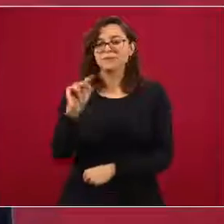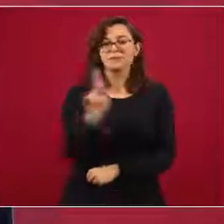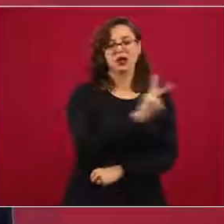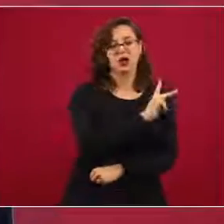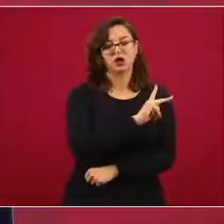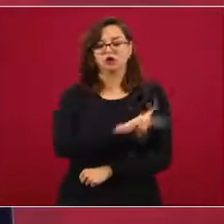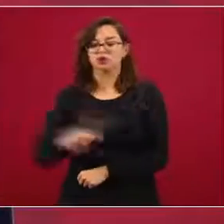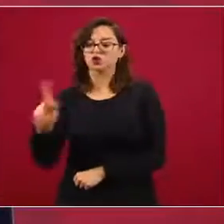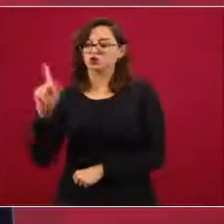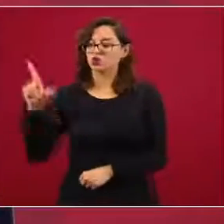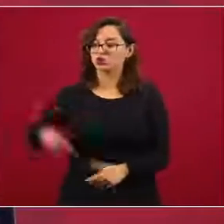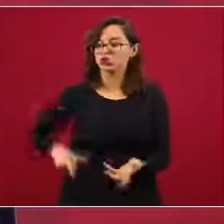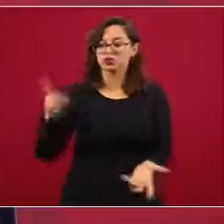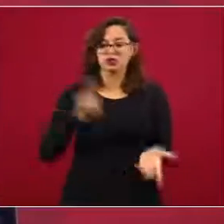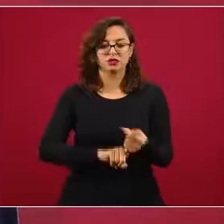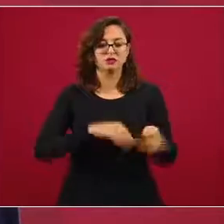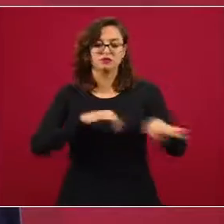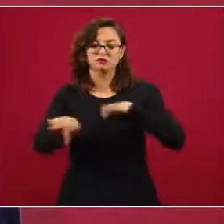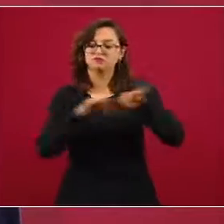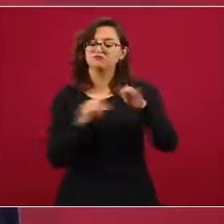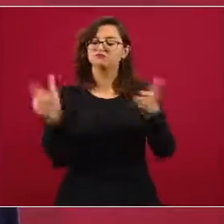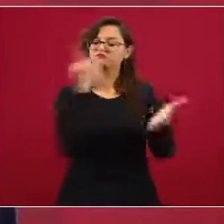purificar la vida pública de México.